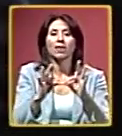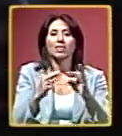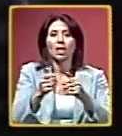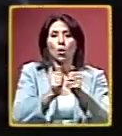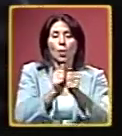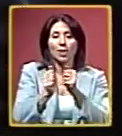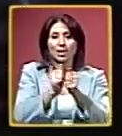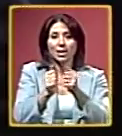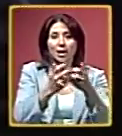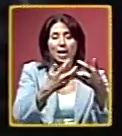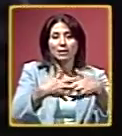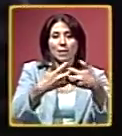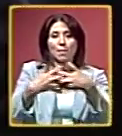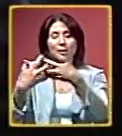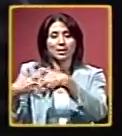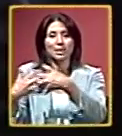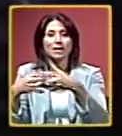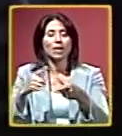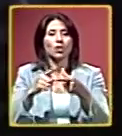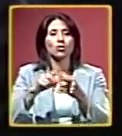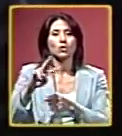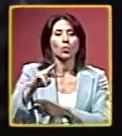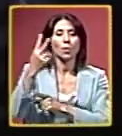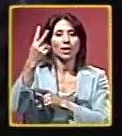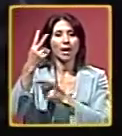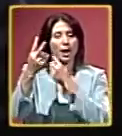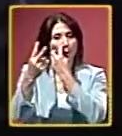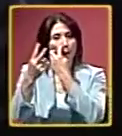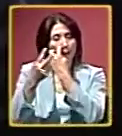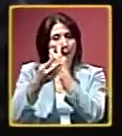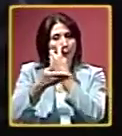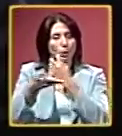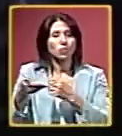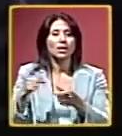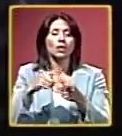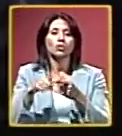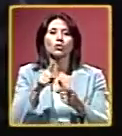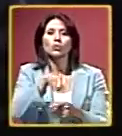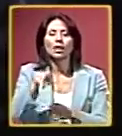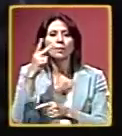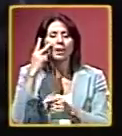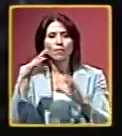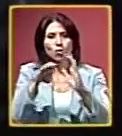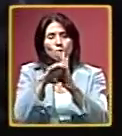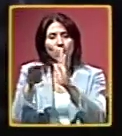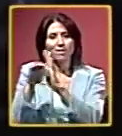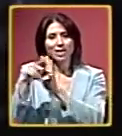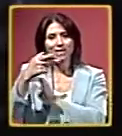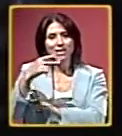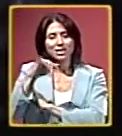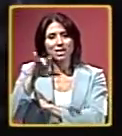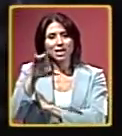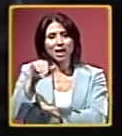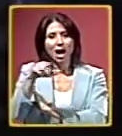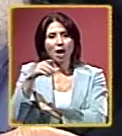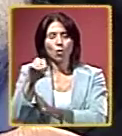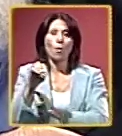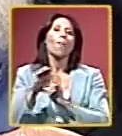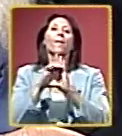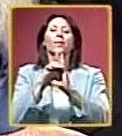entonces duplicaban las redes. Entonces usted ve fotografías, creo que eran de Chicago las que estuve viendo, donde habían varios